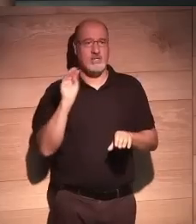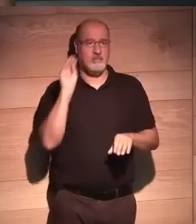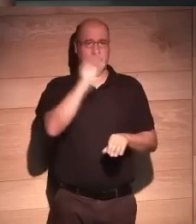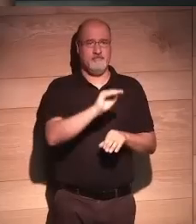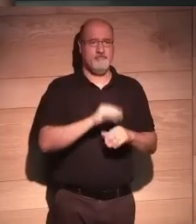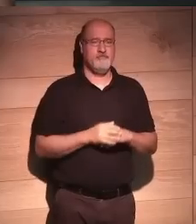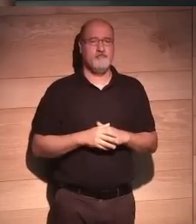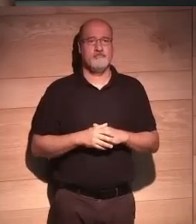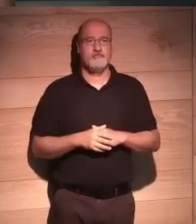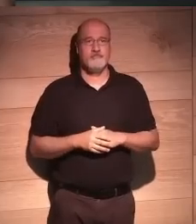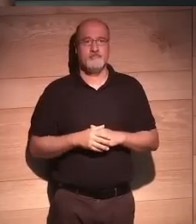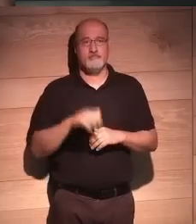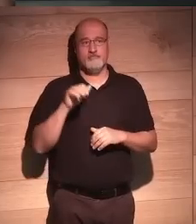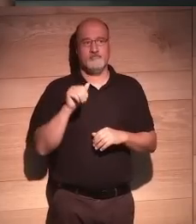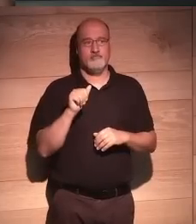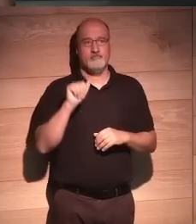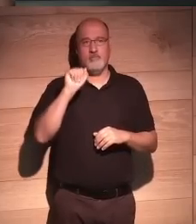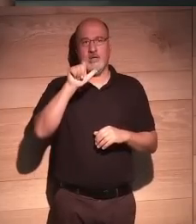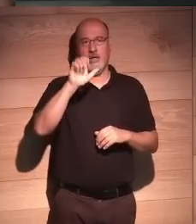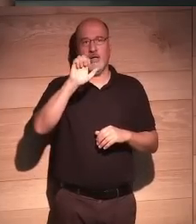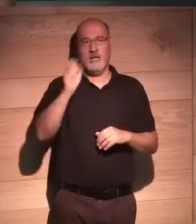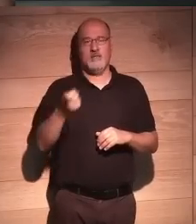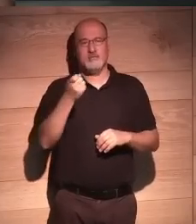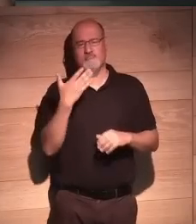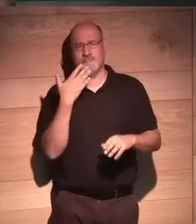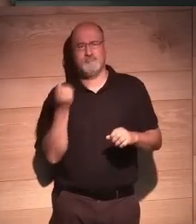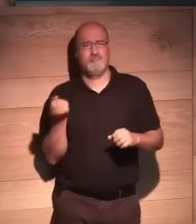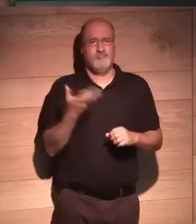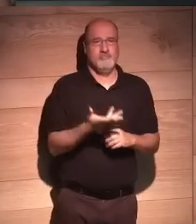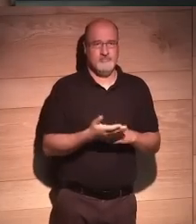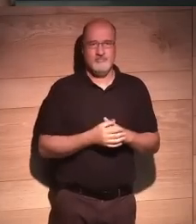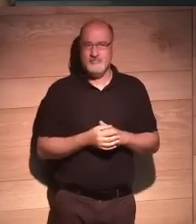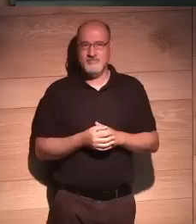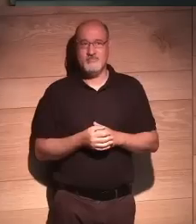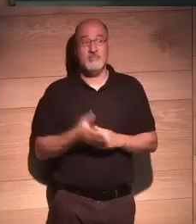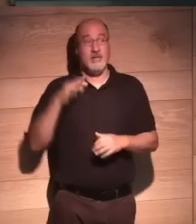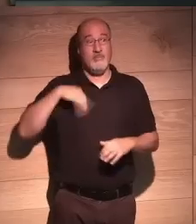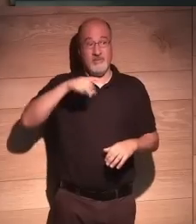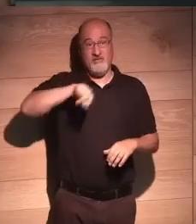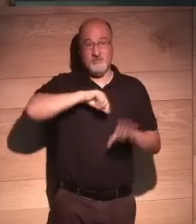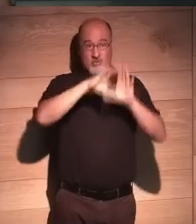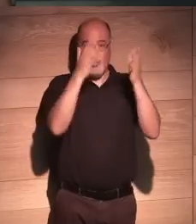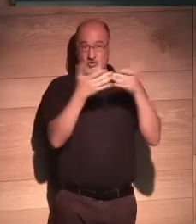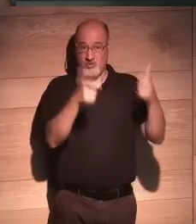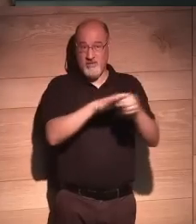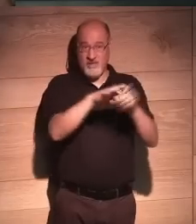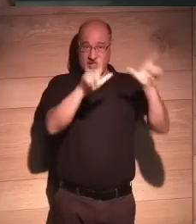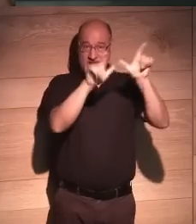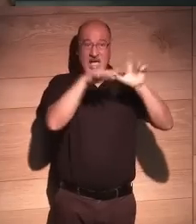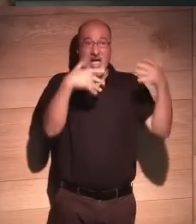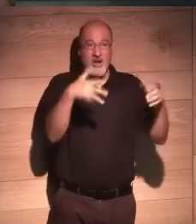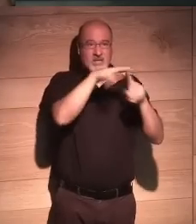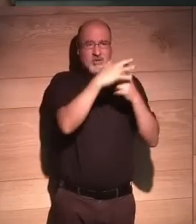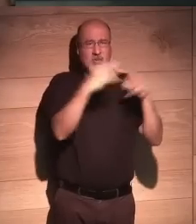hace bueno, Alex, que se ve que se ha tirado en plancha. Como profesionales del mundo de la televisión, ¿cuál es la situación